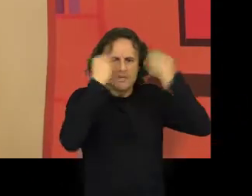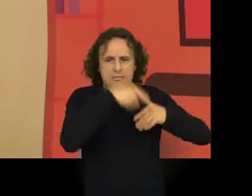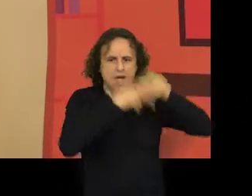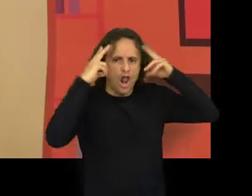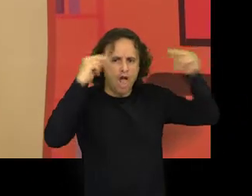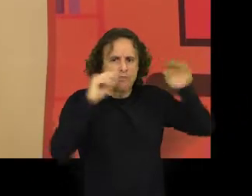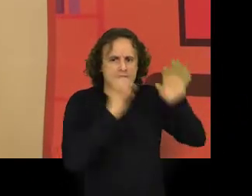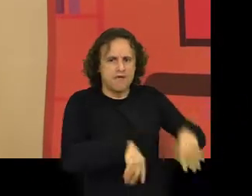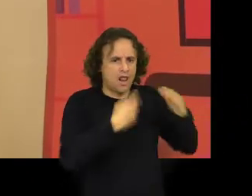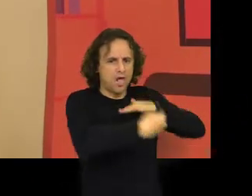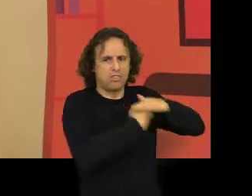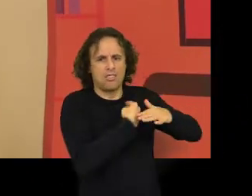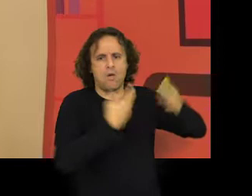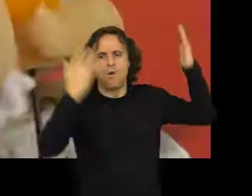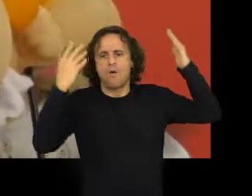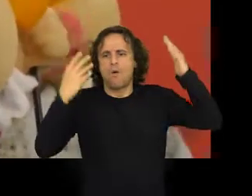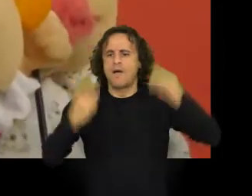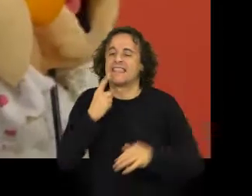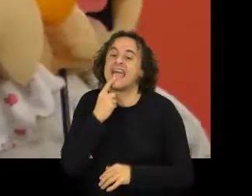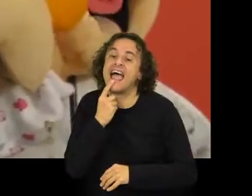Pensei que era un lobo feroz que entraba na sala.